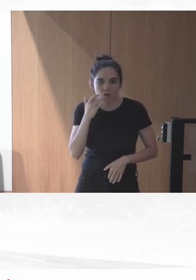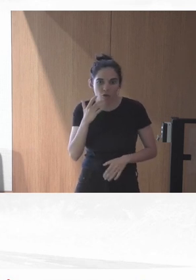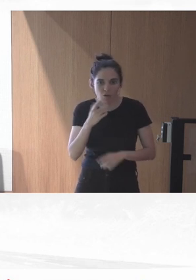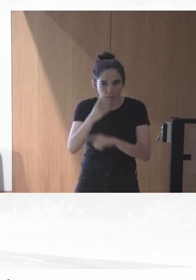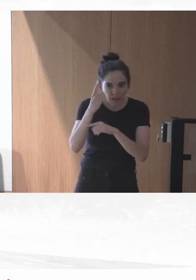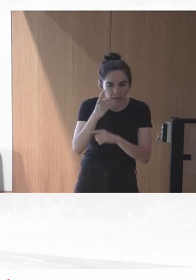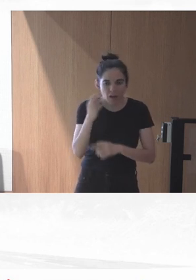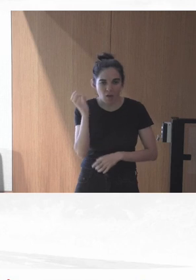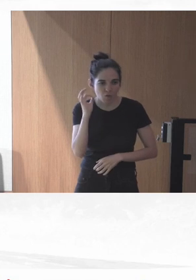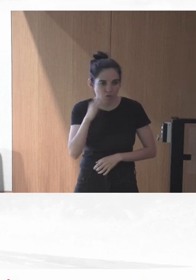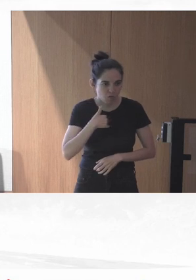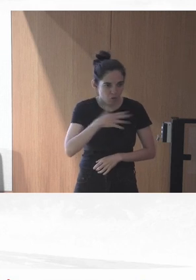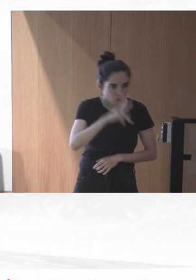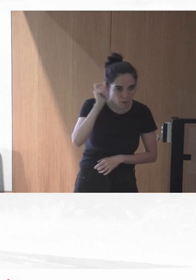o